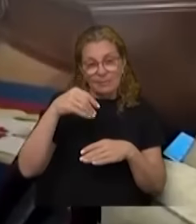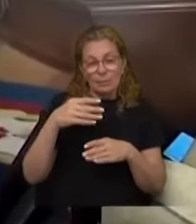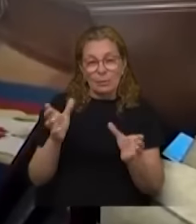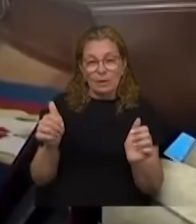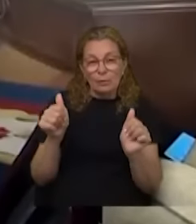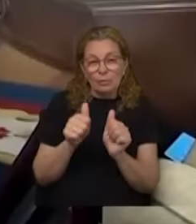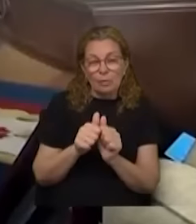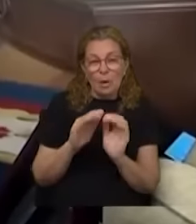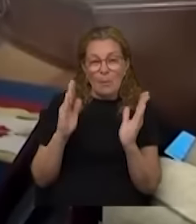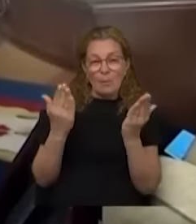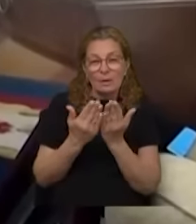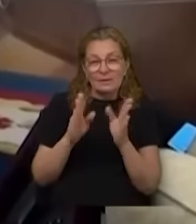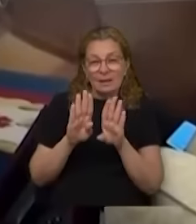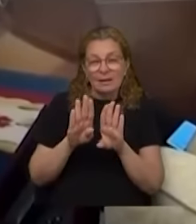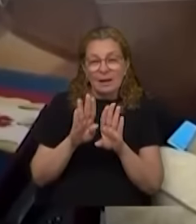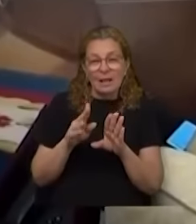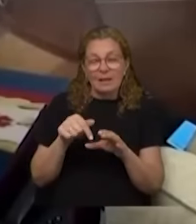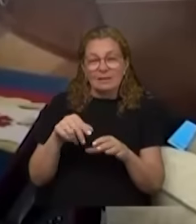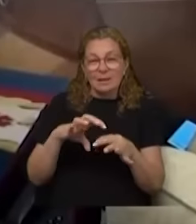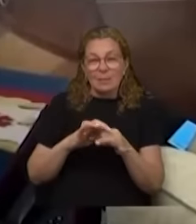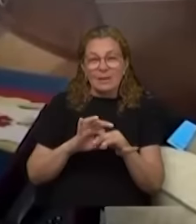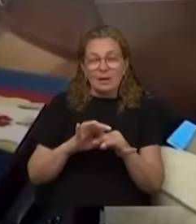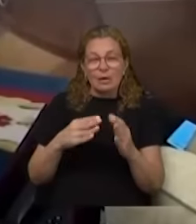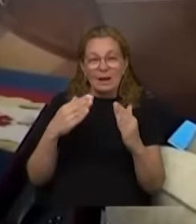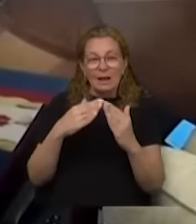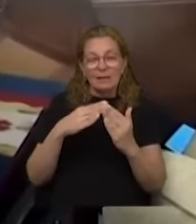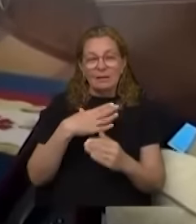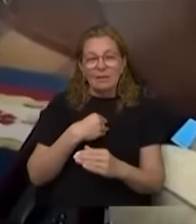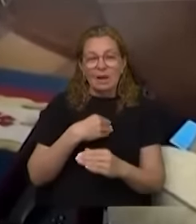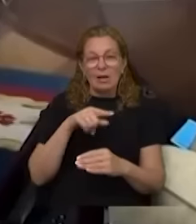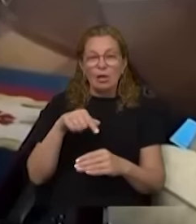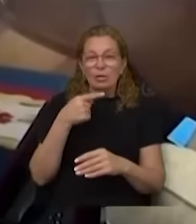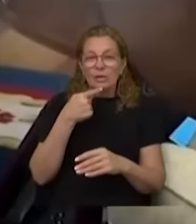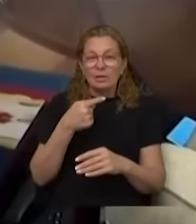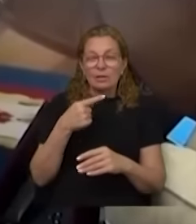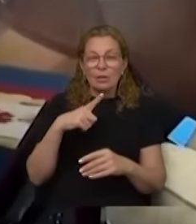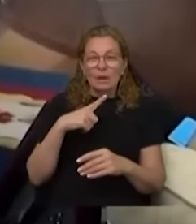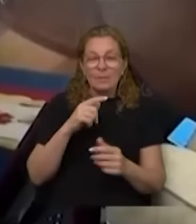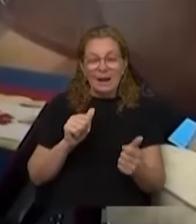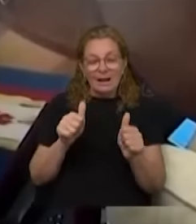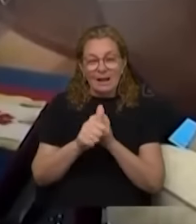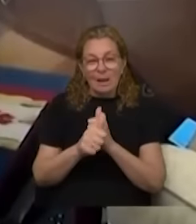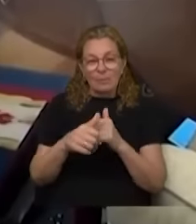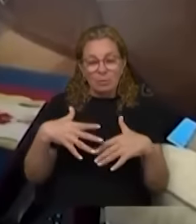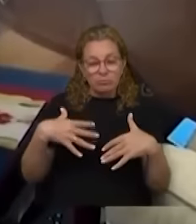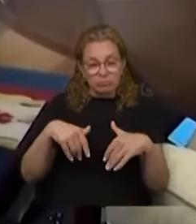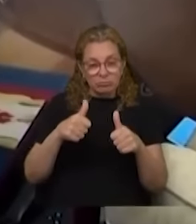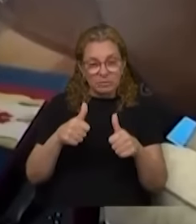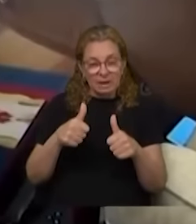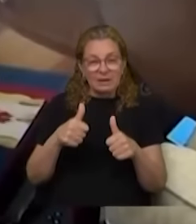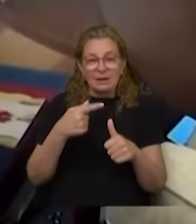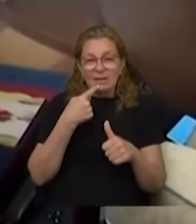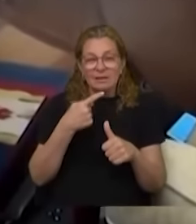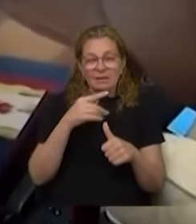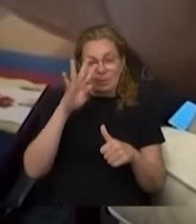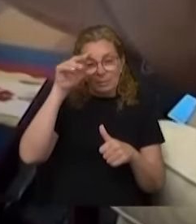reunión a puertas cerradas este miércoles en la oficina oval de la Casa Blanca donde le manifestó que espera que la transición sea fluida Mientras que el mandatario